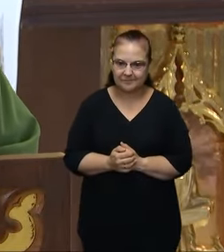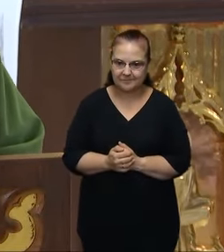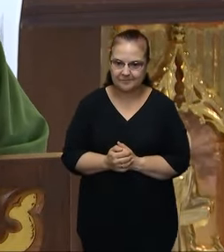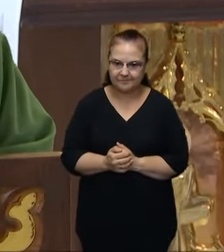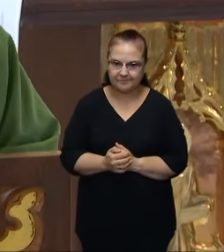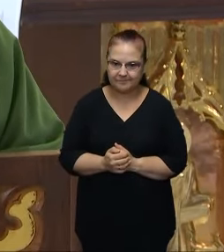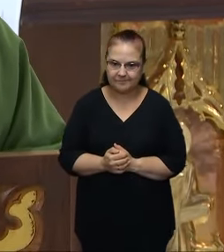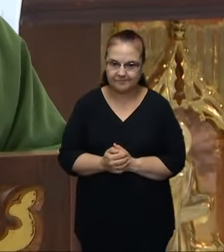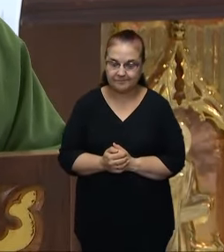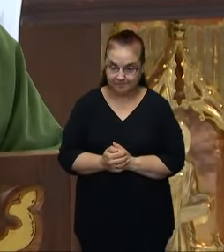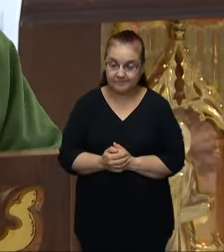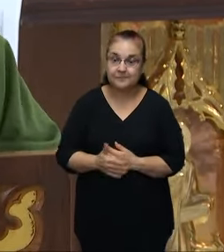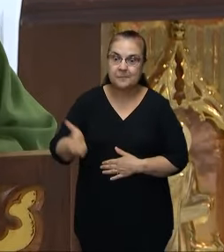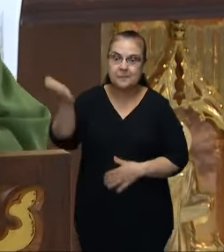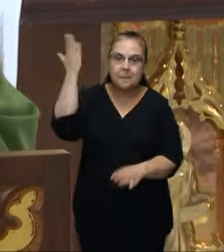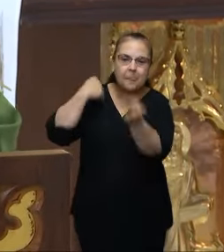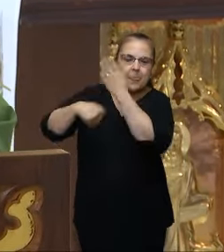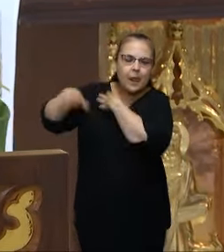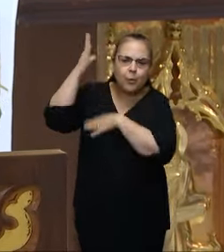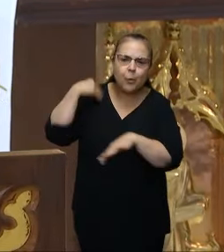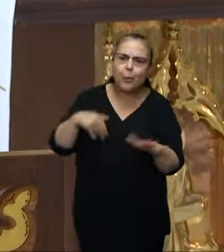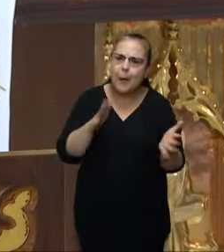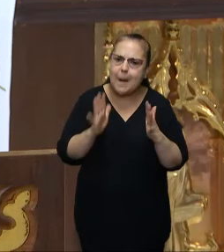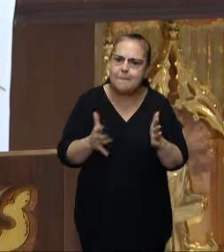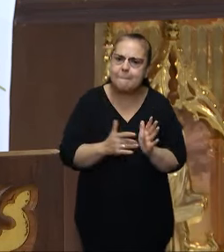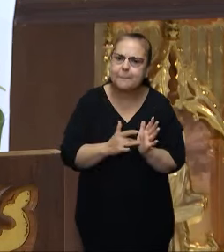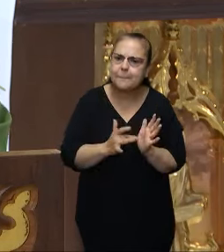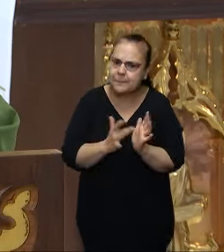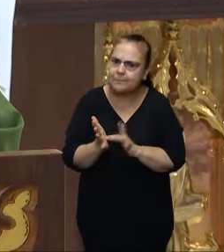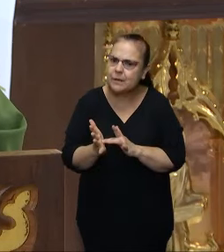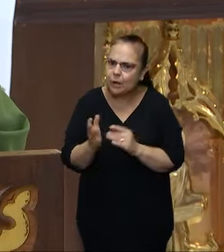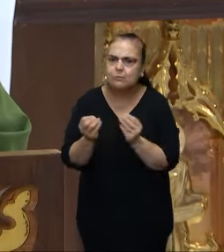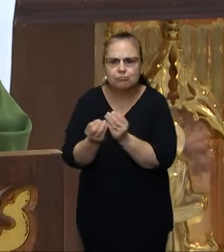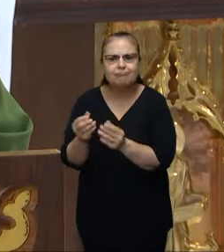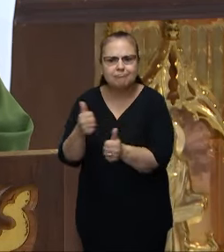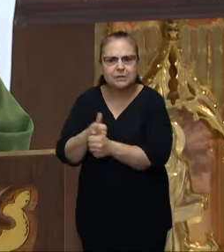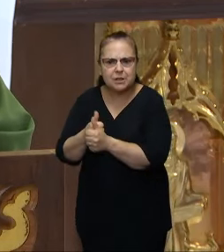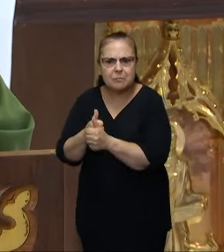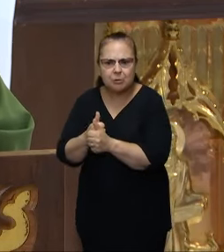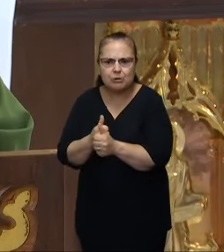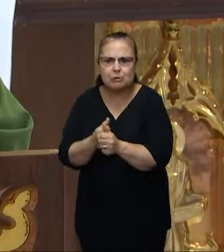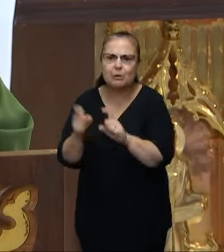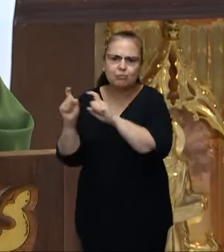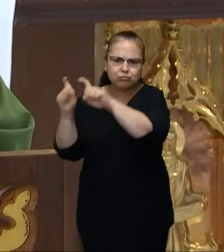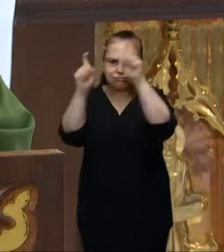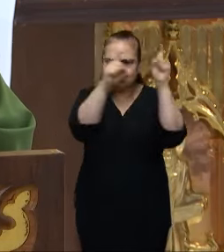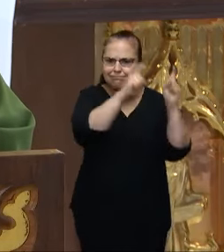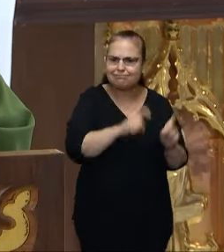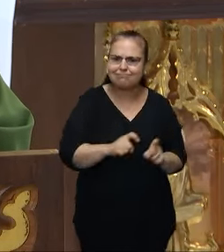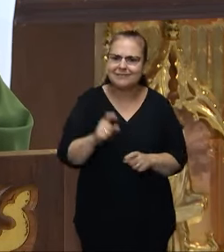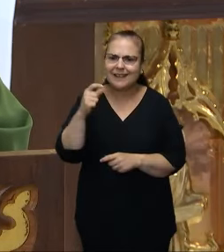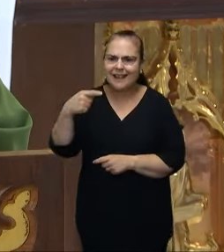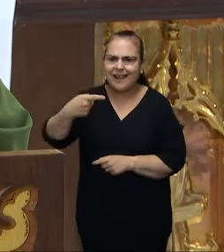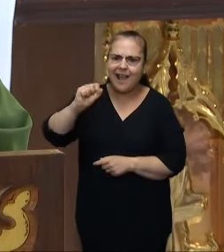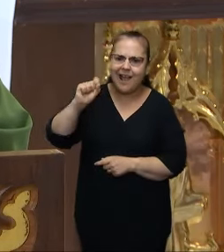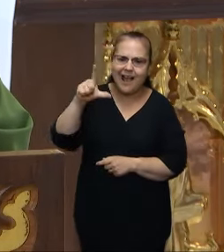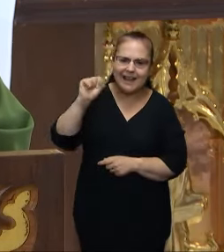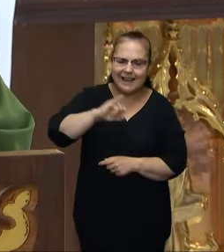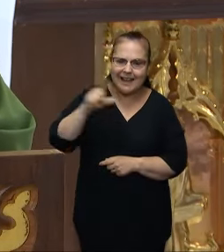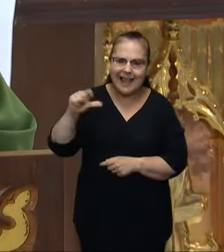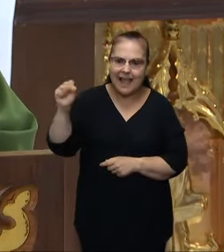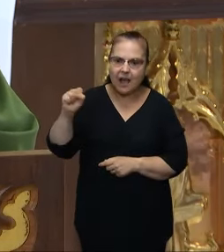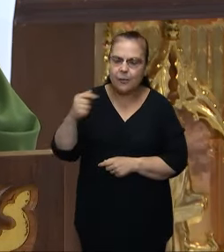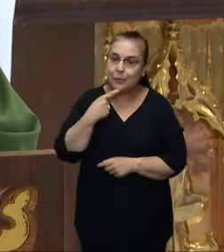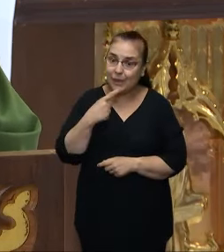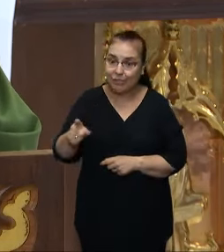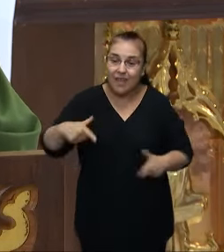Mateo en aquel tiempo mientras Jesús y los discípulos recorrían juntos Galilea les dijo el hijo del hombre